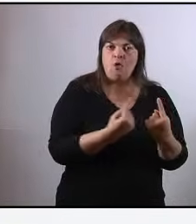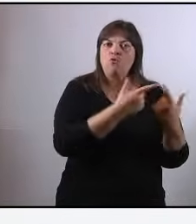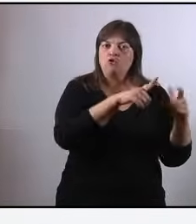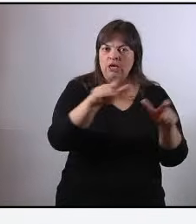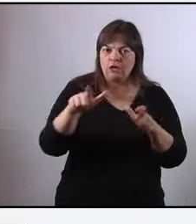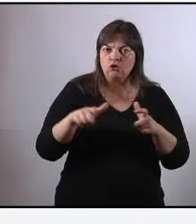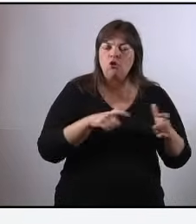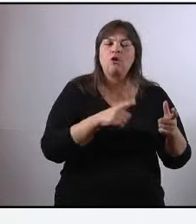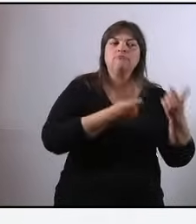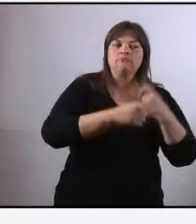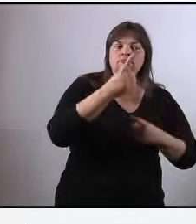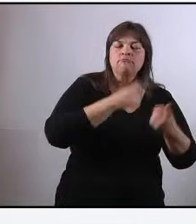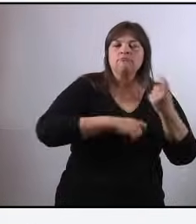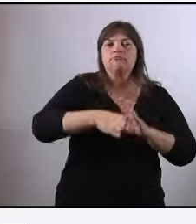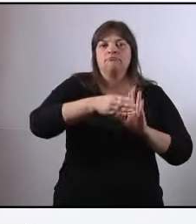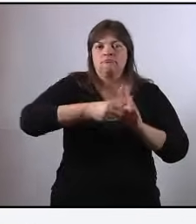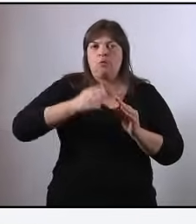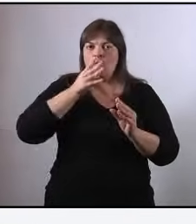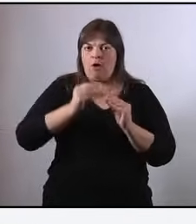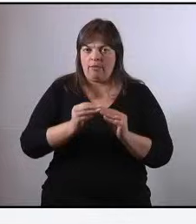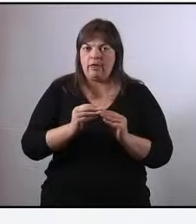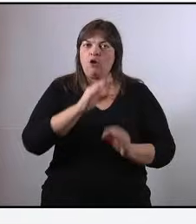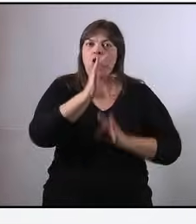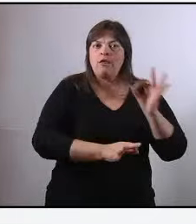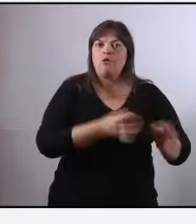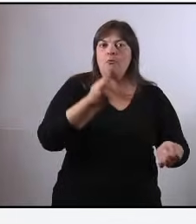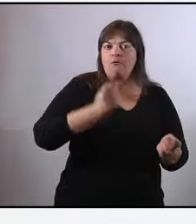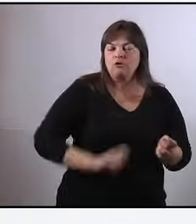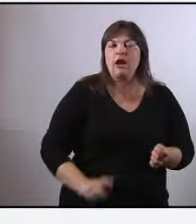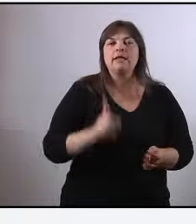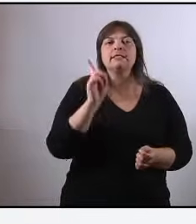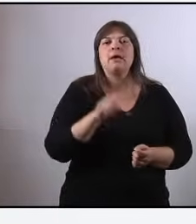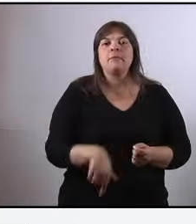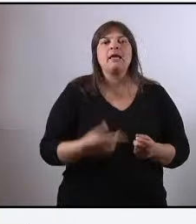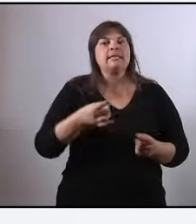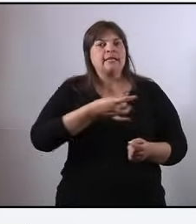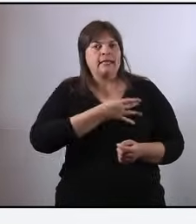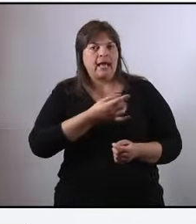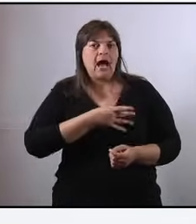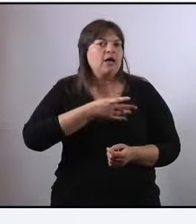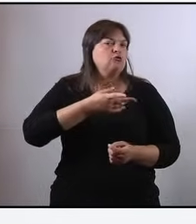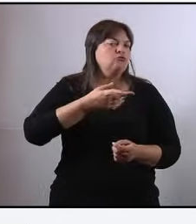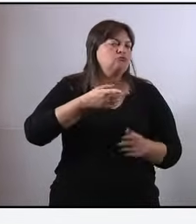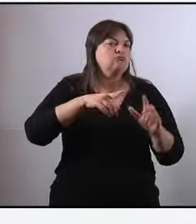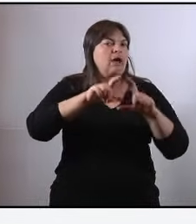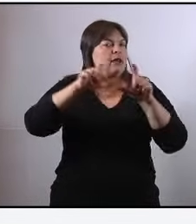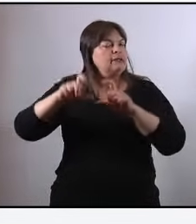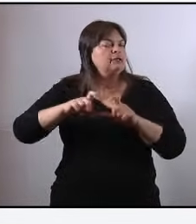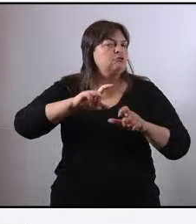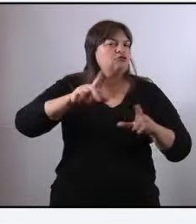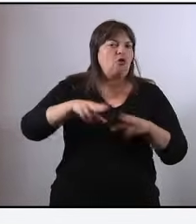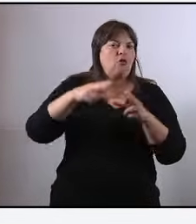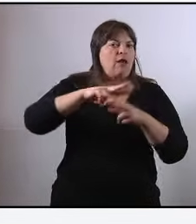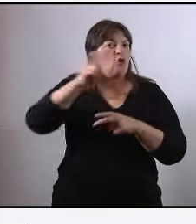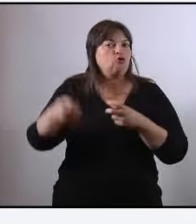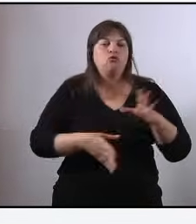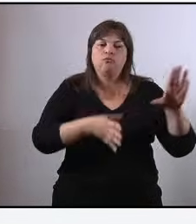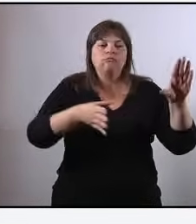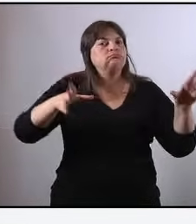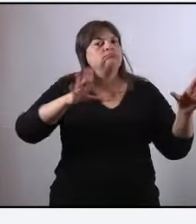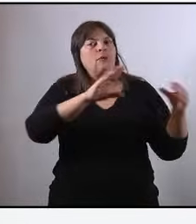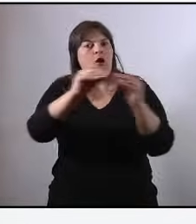sectores implicados, tanto organizaciones profesionales como sindicatos y otros agentes sociales. Va a tener